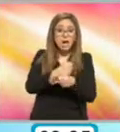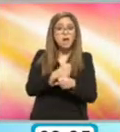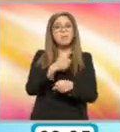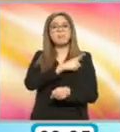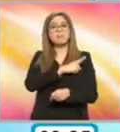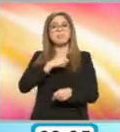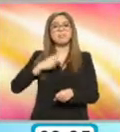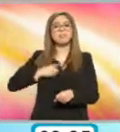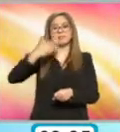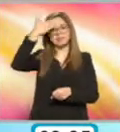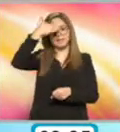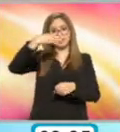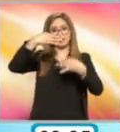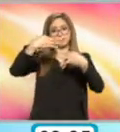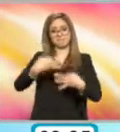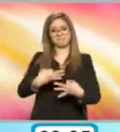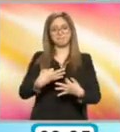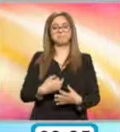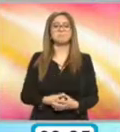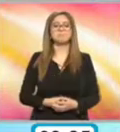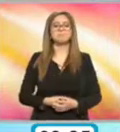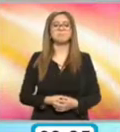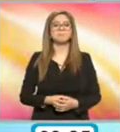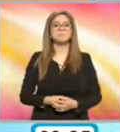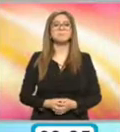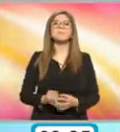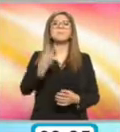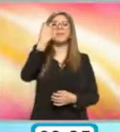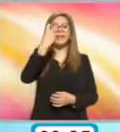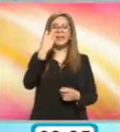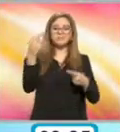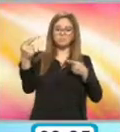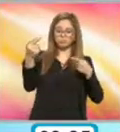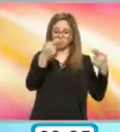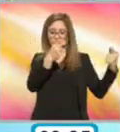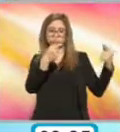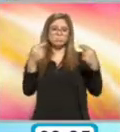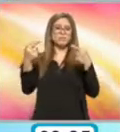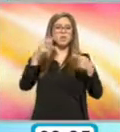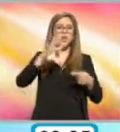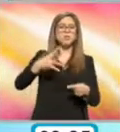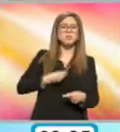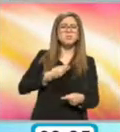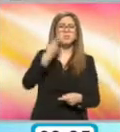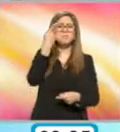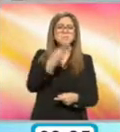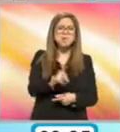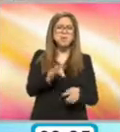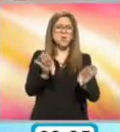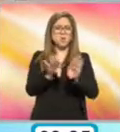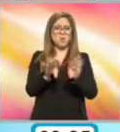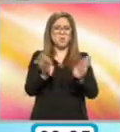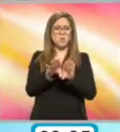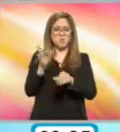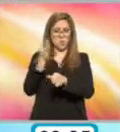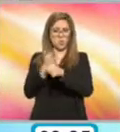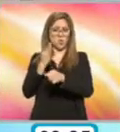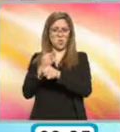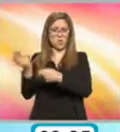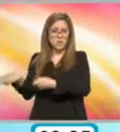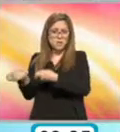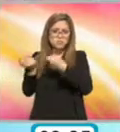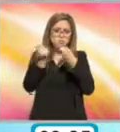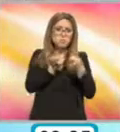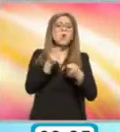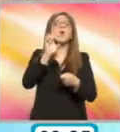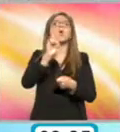su consentimiento. Esto Sí, justamente serían las controversias de adopción, porque yo he escuchado ese término, pero exactamente qué es. ¿Aplican esto que comentabas tú Así o es. es